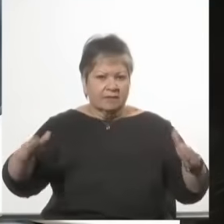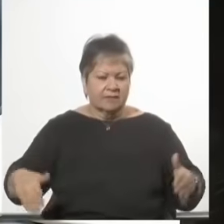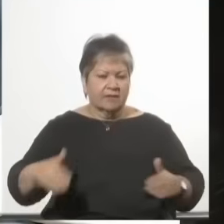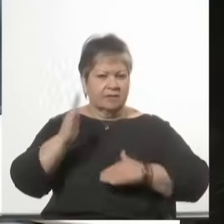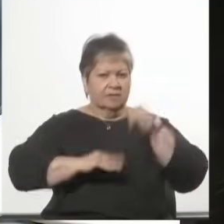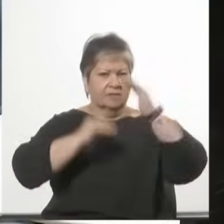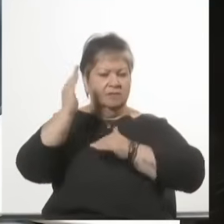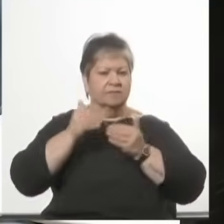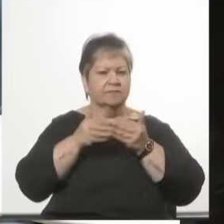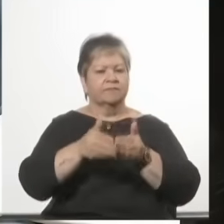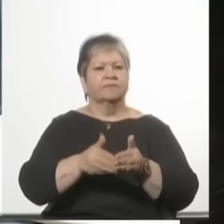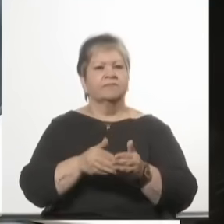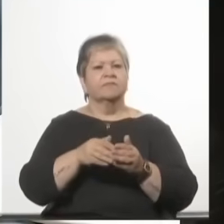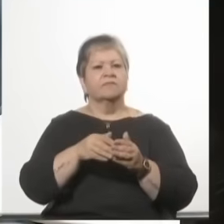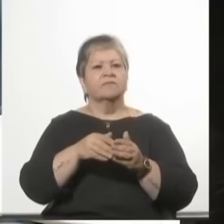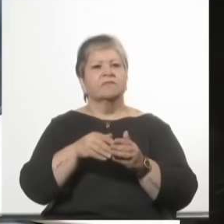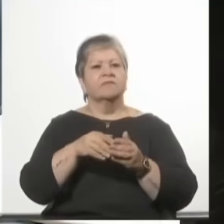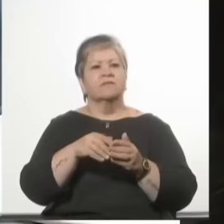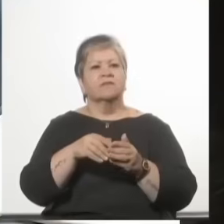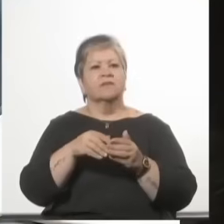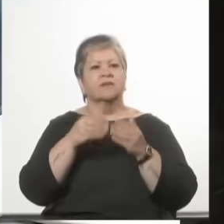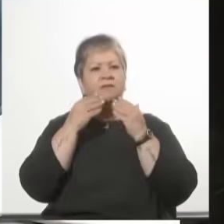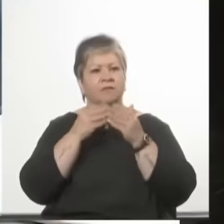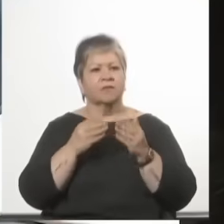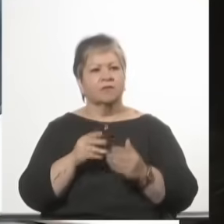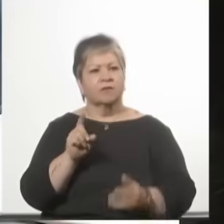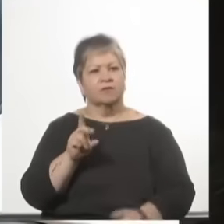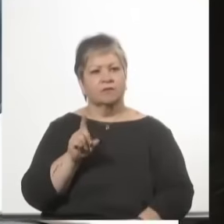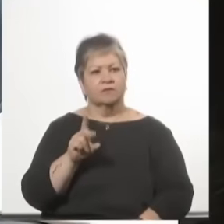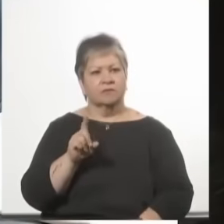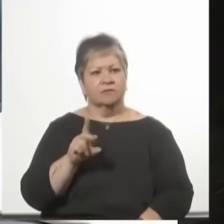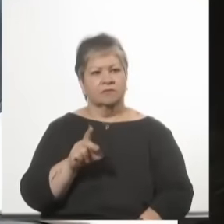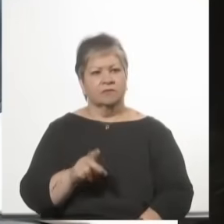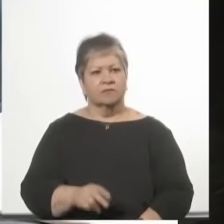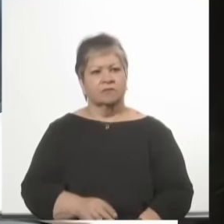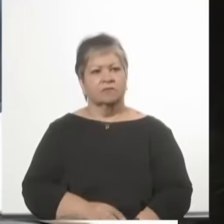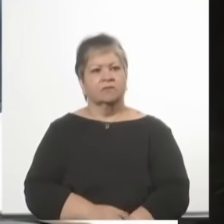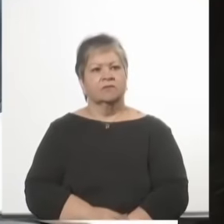Vamos a la pregunta número 12. No se quitó. Sí.